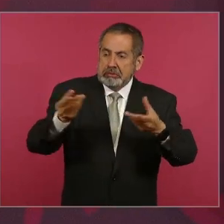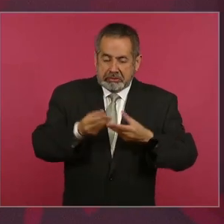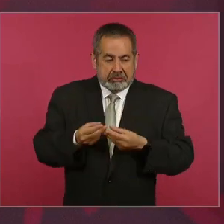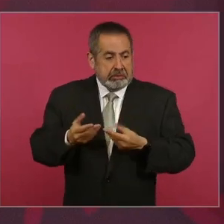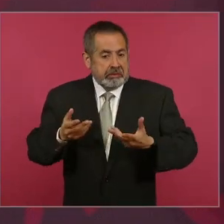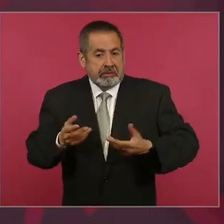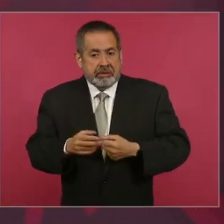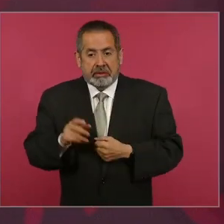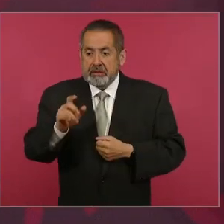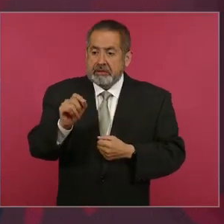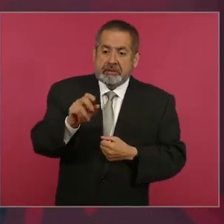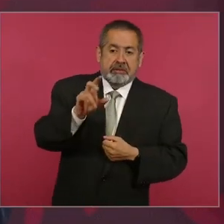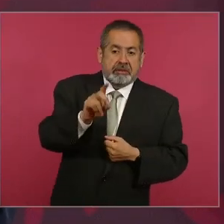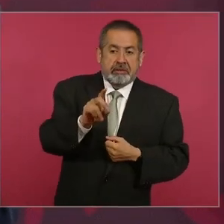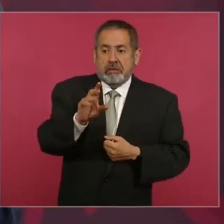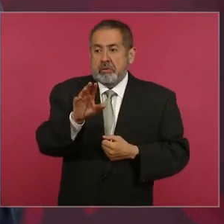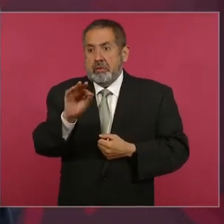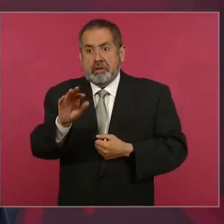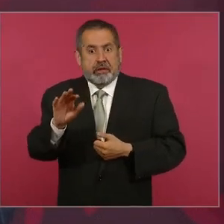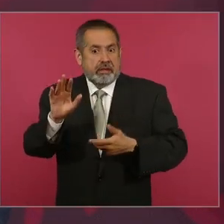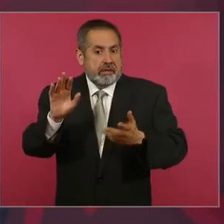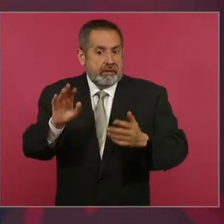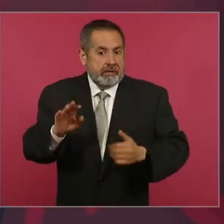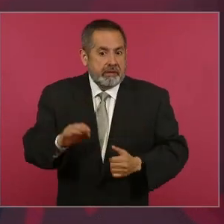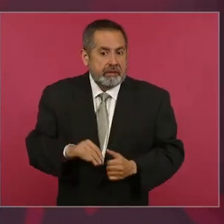20, 30, 40